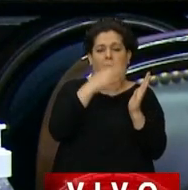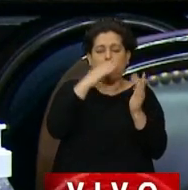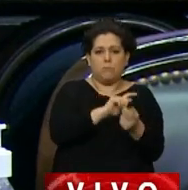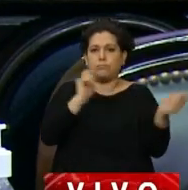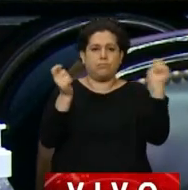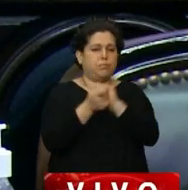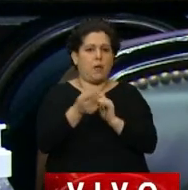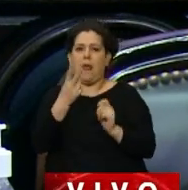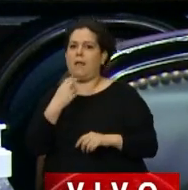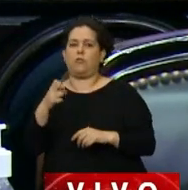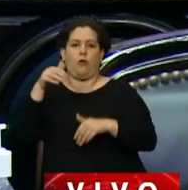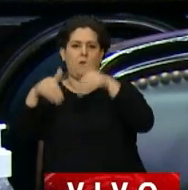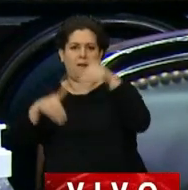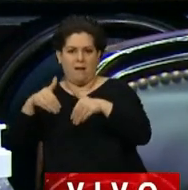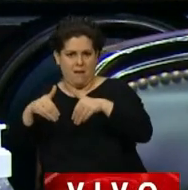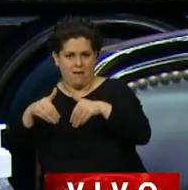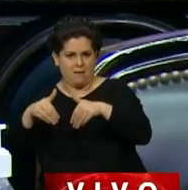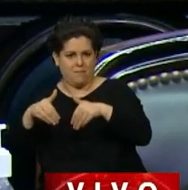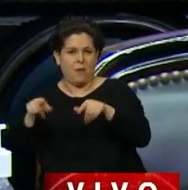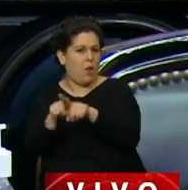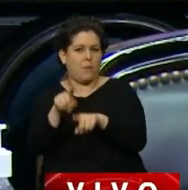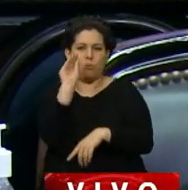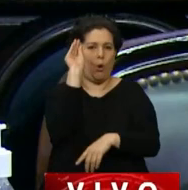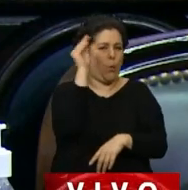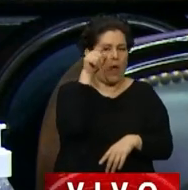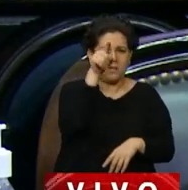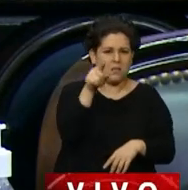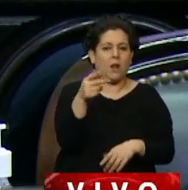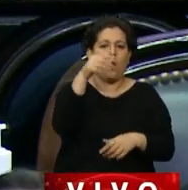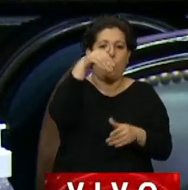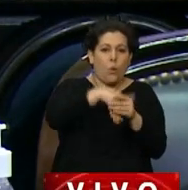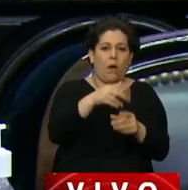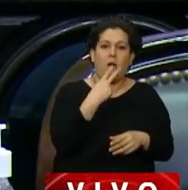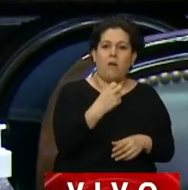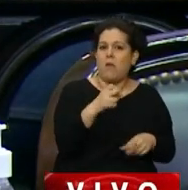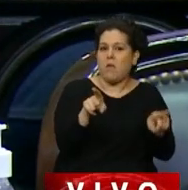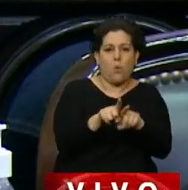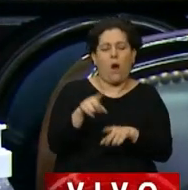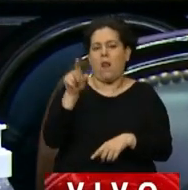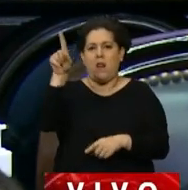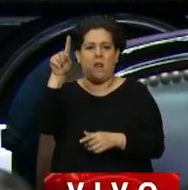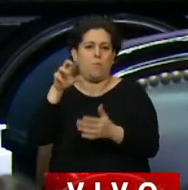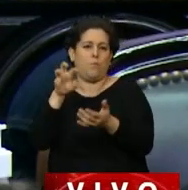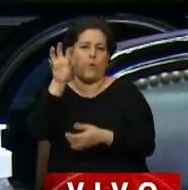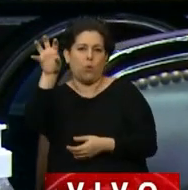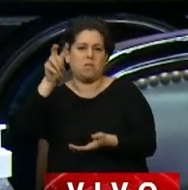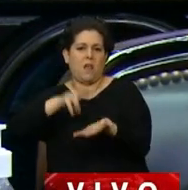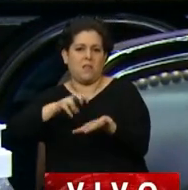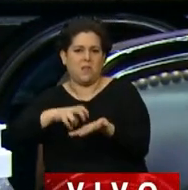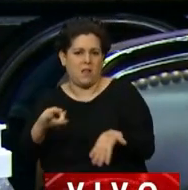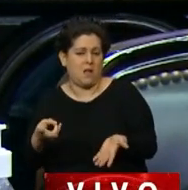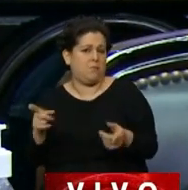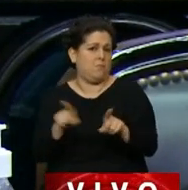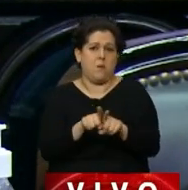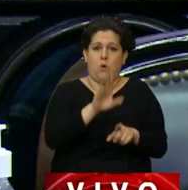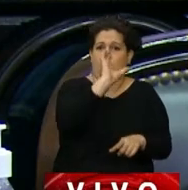electrónica. Brasil tiene lo mismo, boleta única electrónica, como lo tiene Salta. Lo tiene